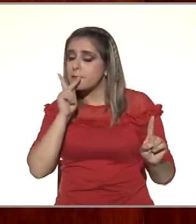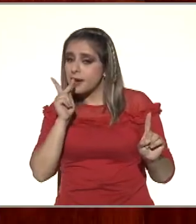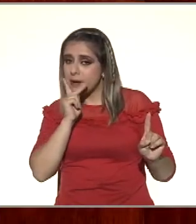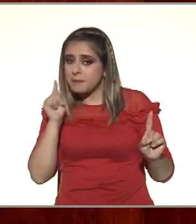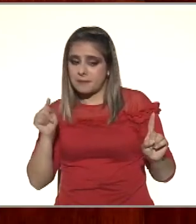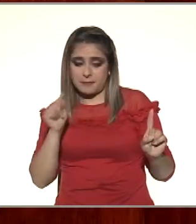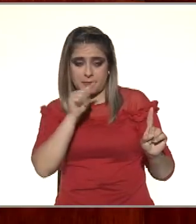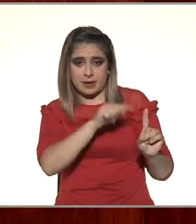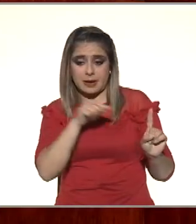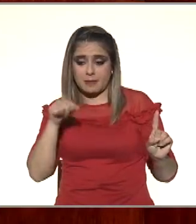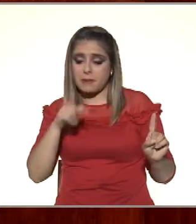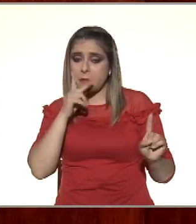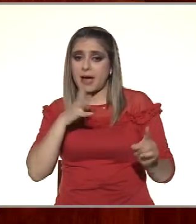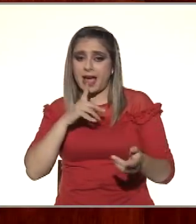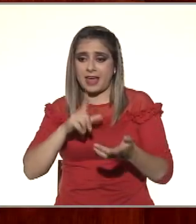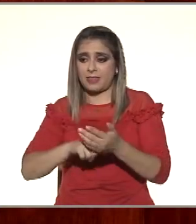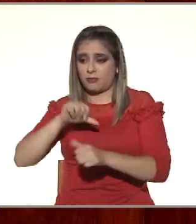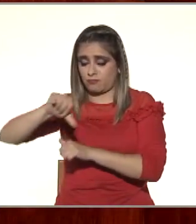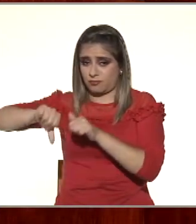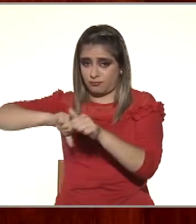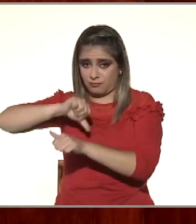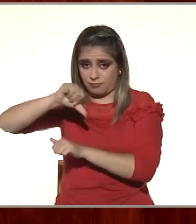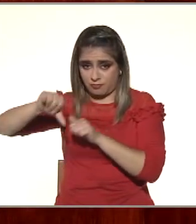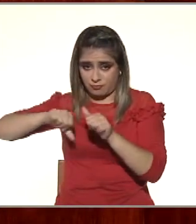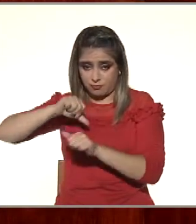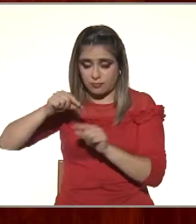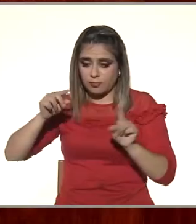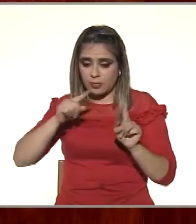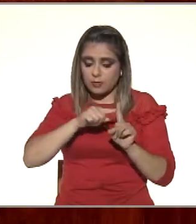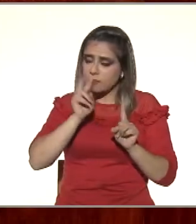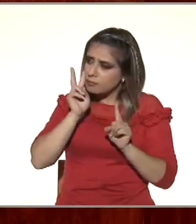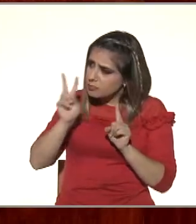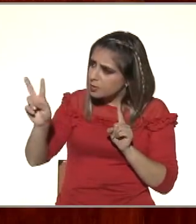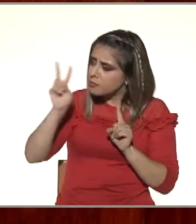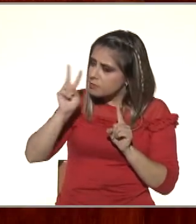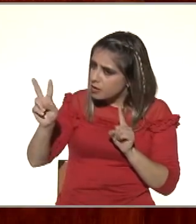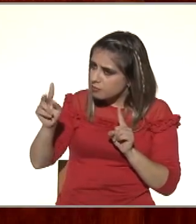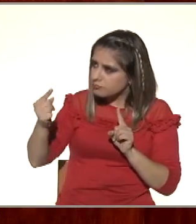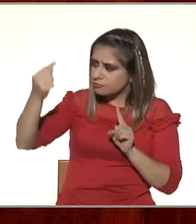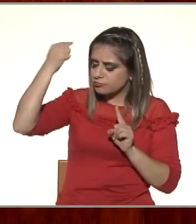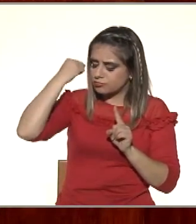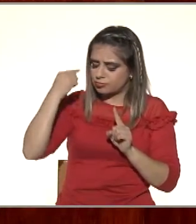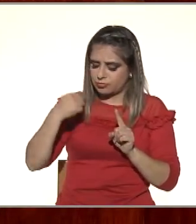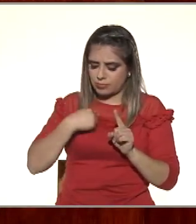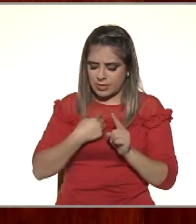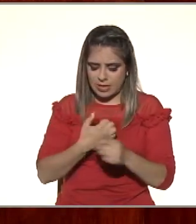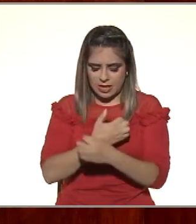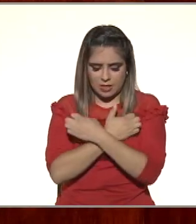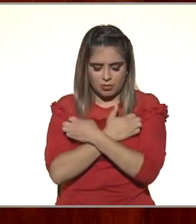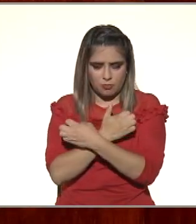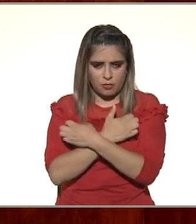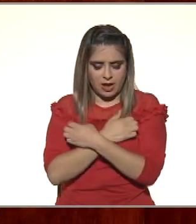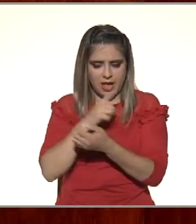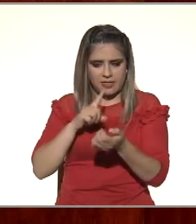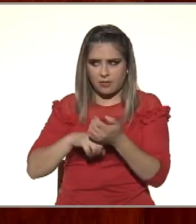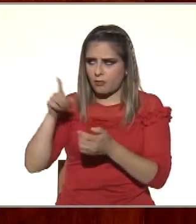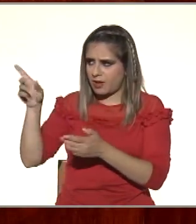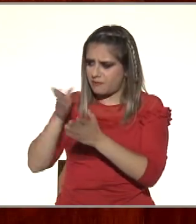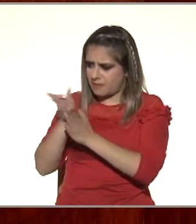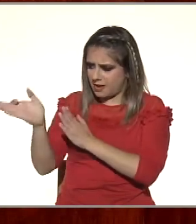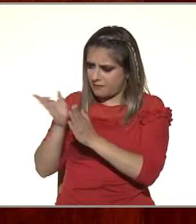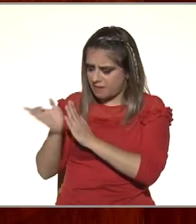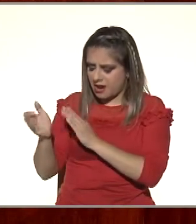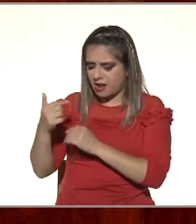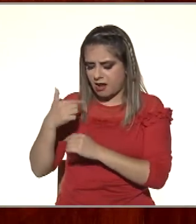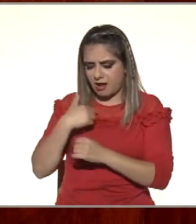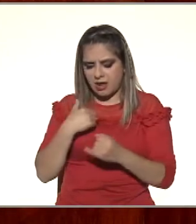que tuvieron algún problema de infidelidad generan o hacen un sistema de valores sobre la infidelidad. Y